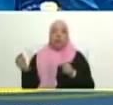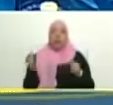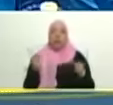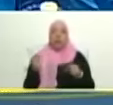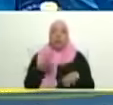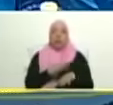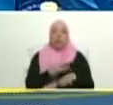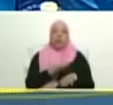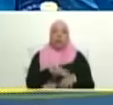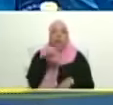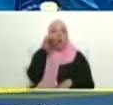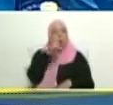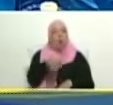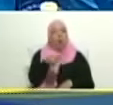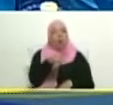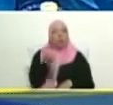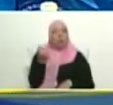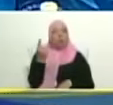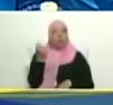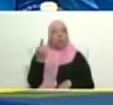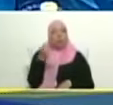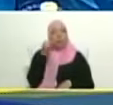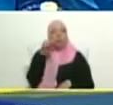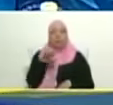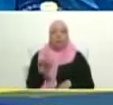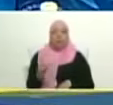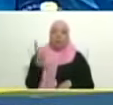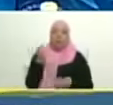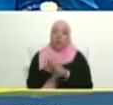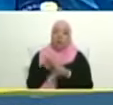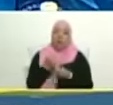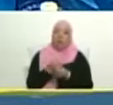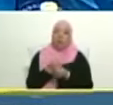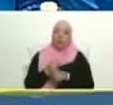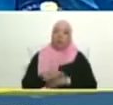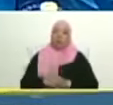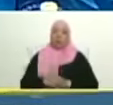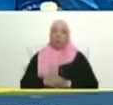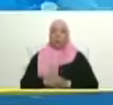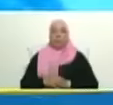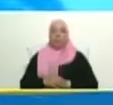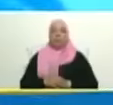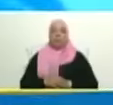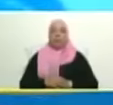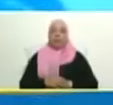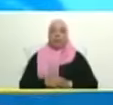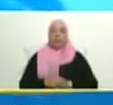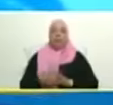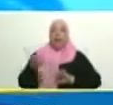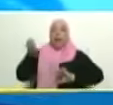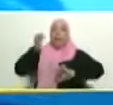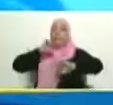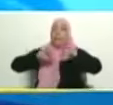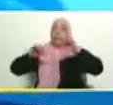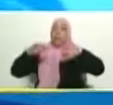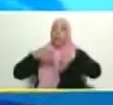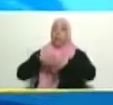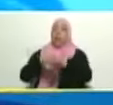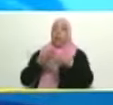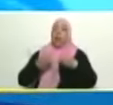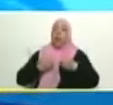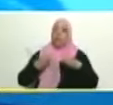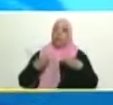mucho más los 11 vértices. El primer vértice, oído, prevención integral para la vida y la